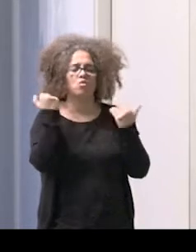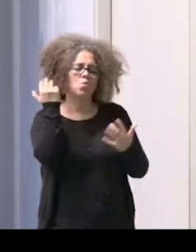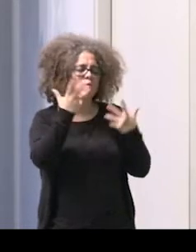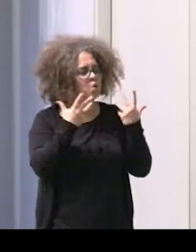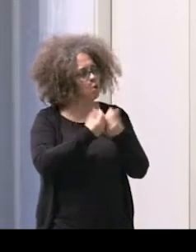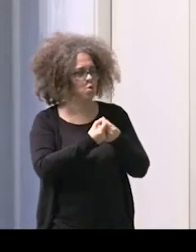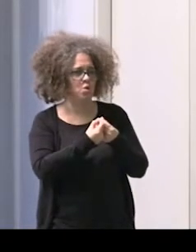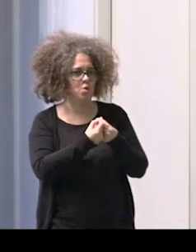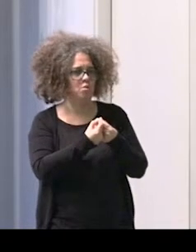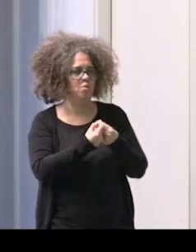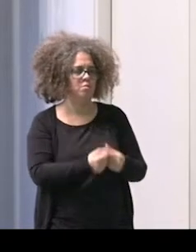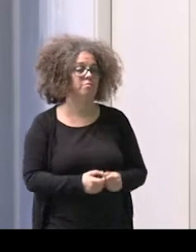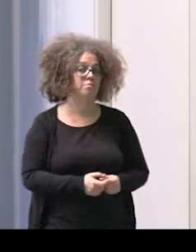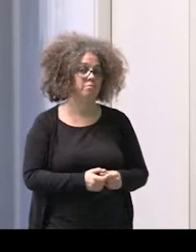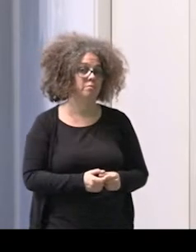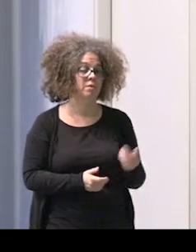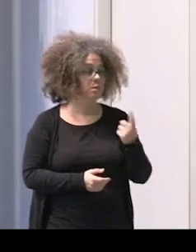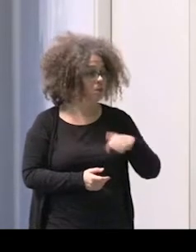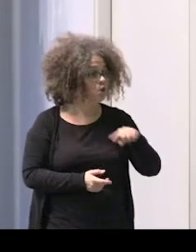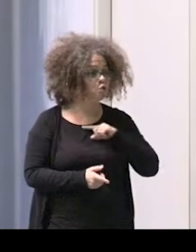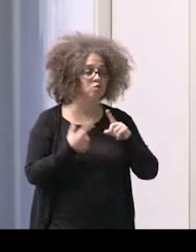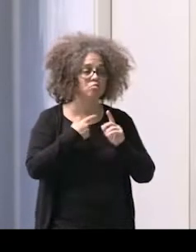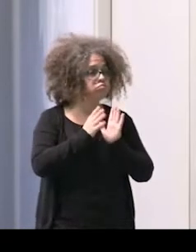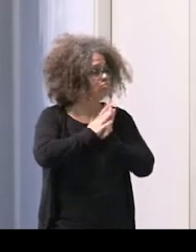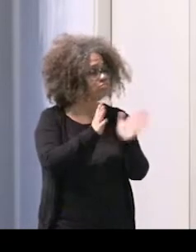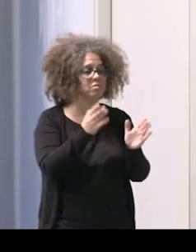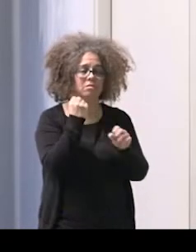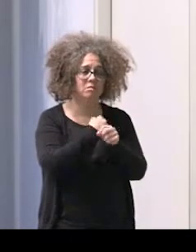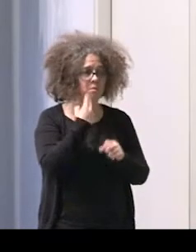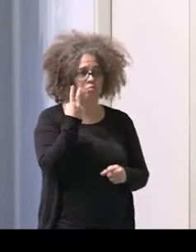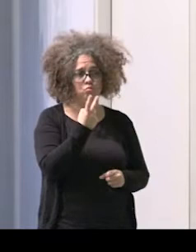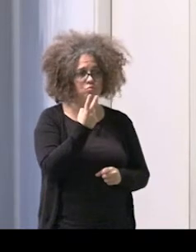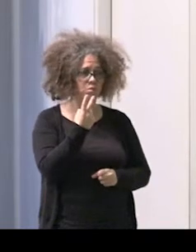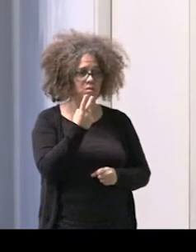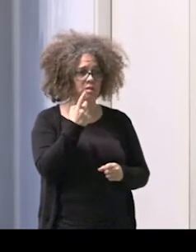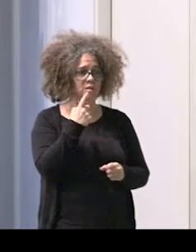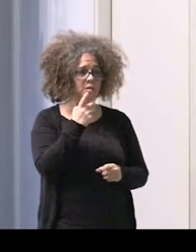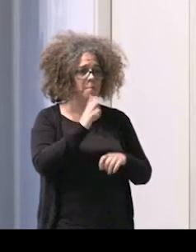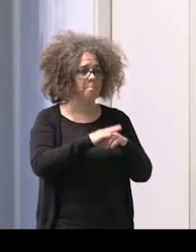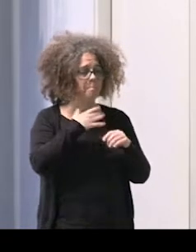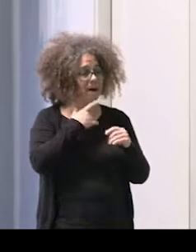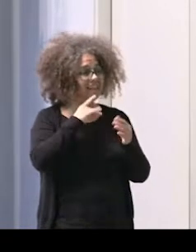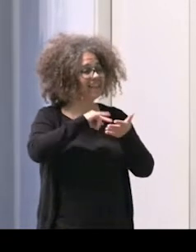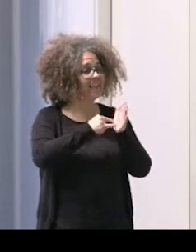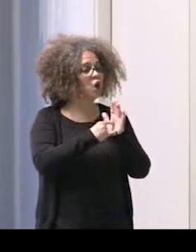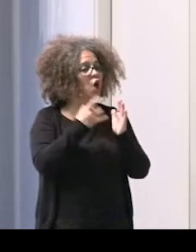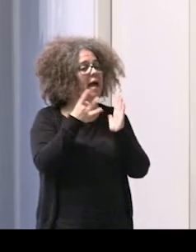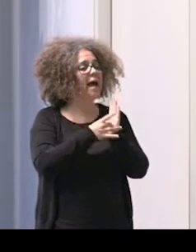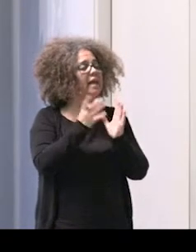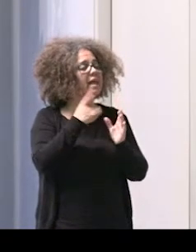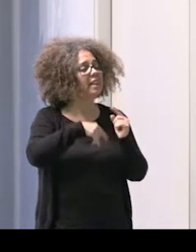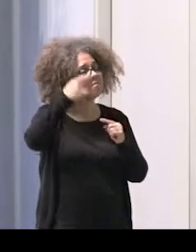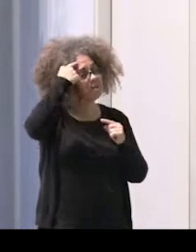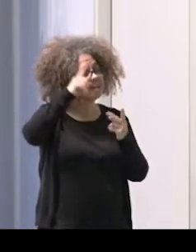Nosotros trabajamos fundamentalmente en los dos primeros, en la tecnología del implante y en la supervivencia neuronal, en entender cómo el estado del